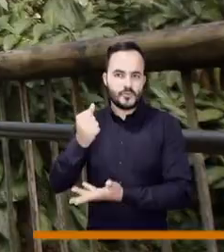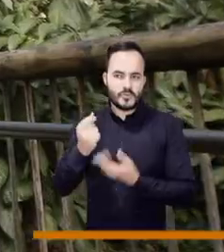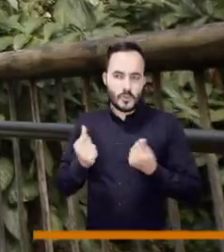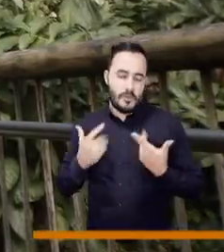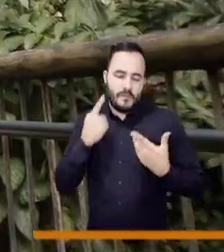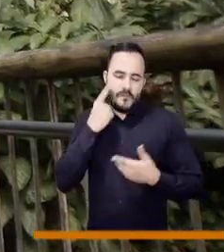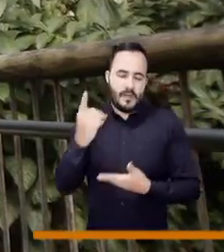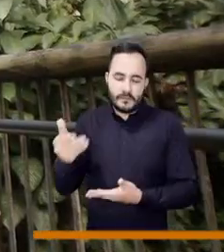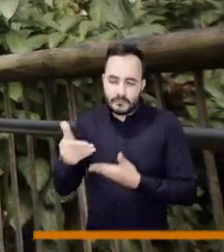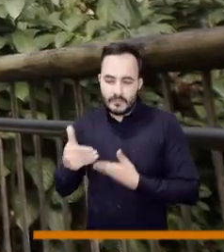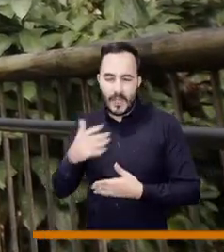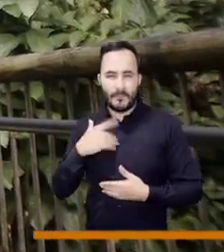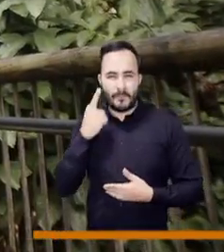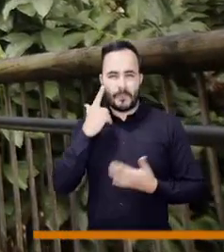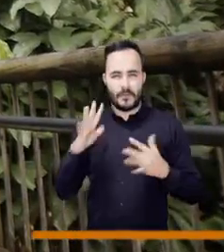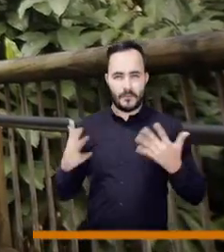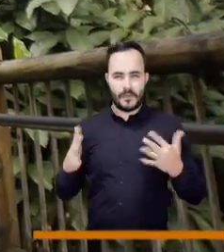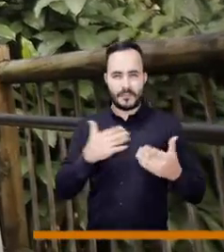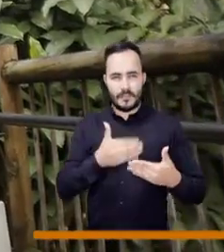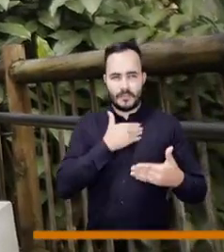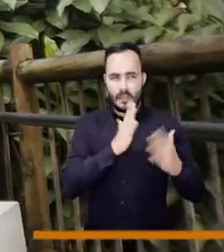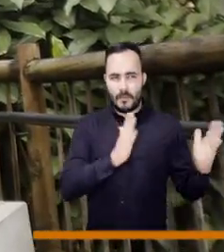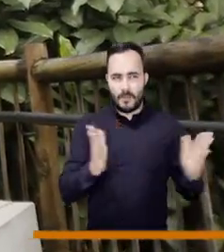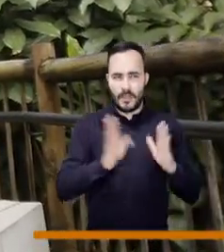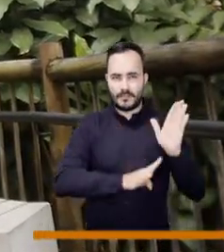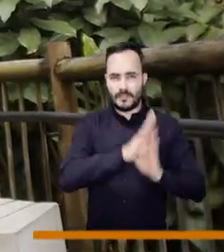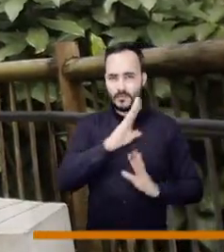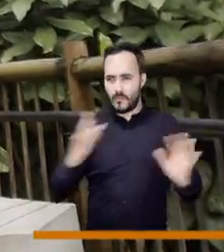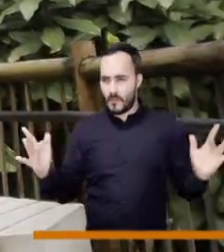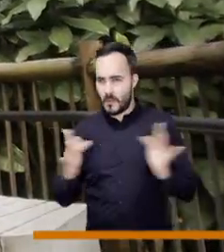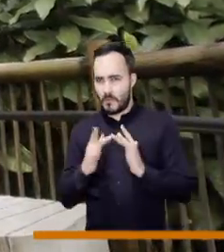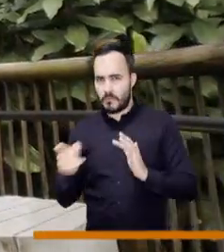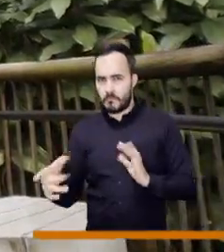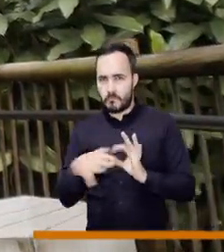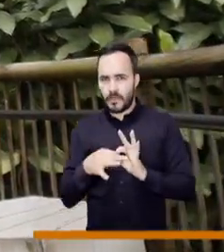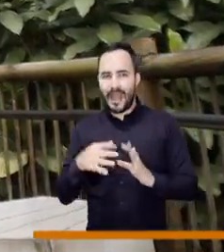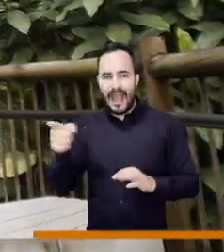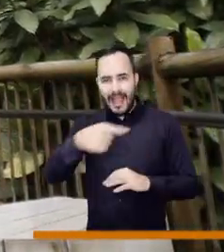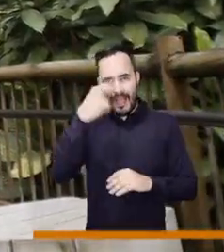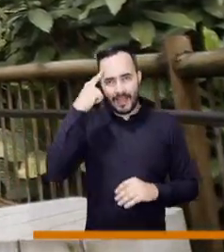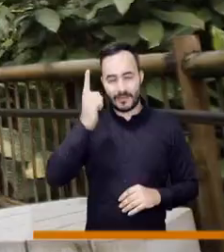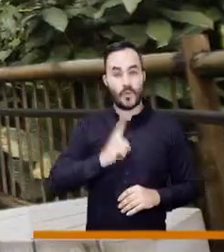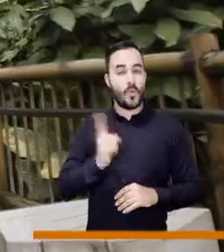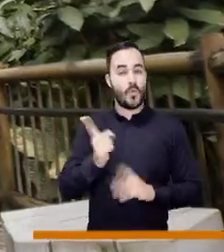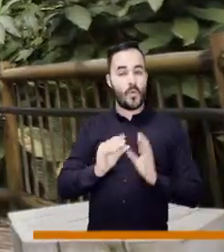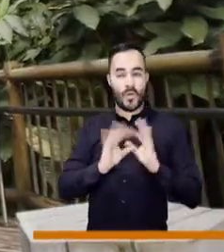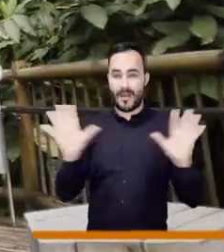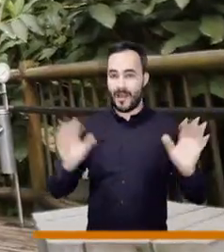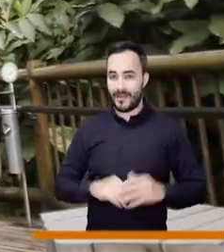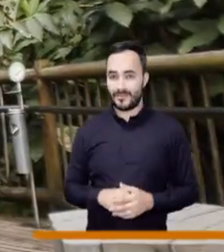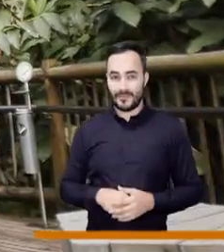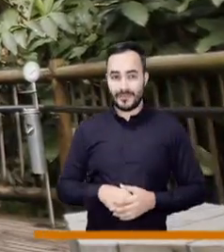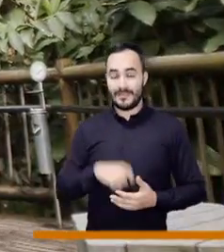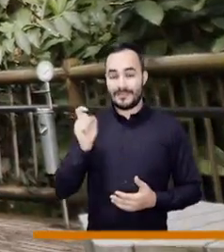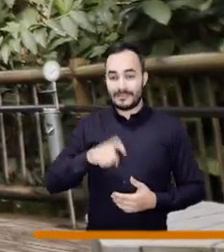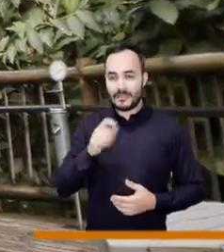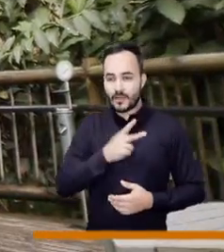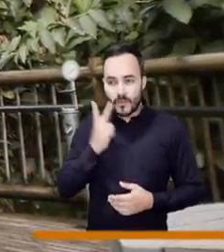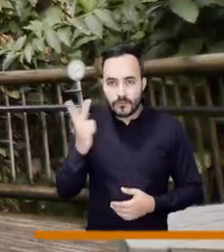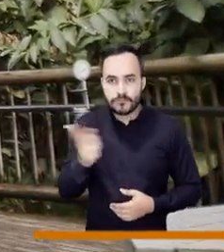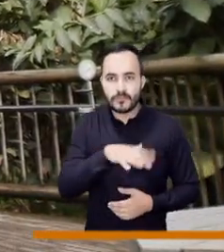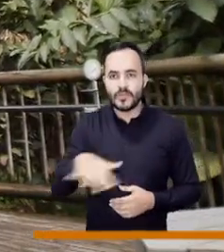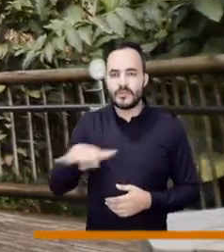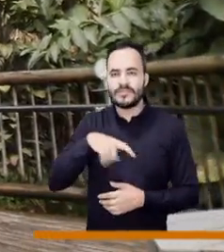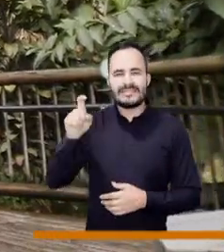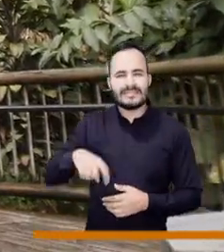una lectura como que estuviera respondiendo al programa y al plan de desarrollo de este alcalde. No, ese presupuesto tiene que obedecer a lo que